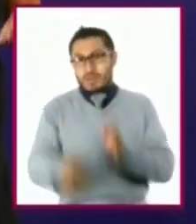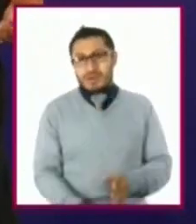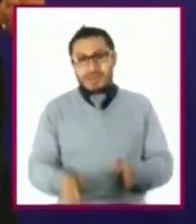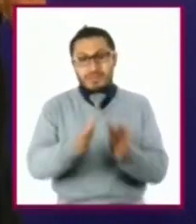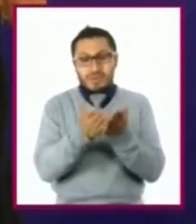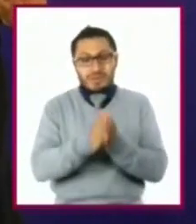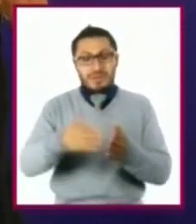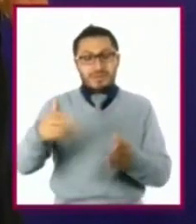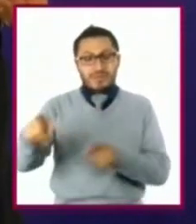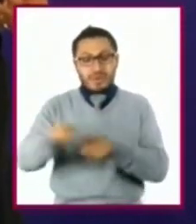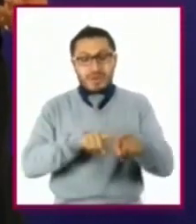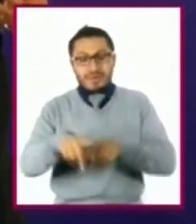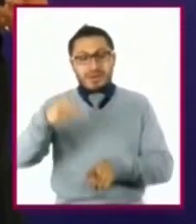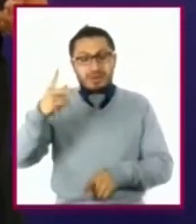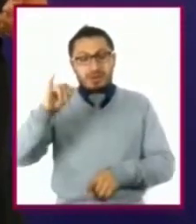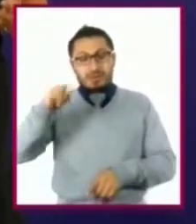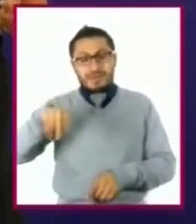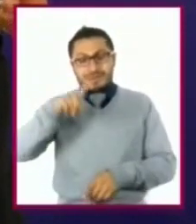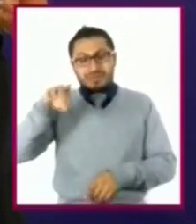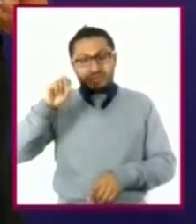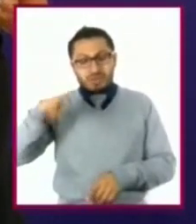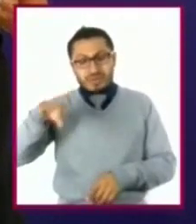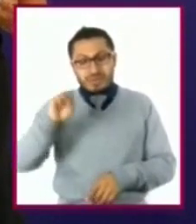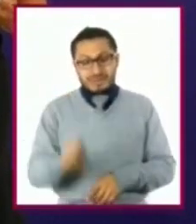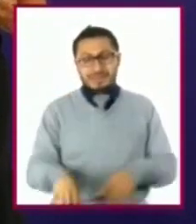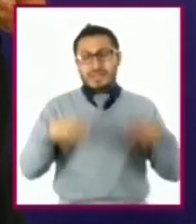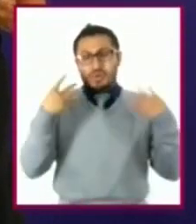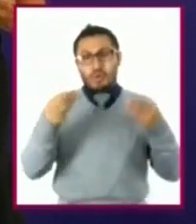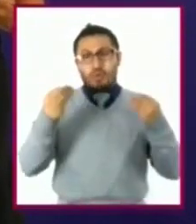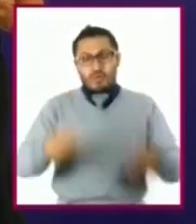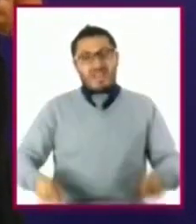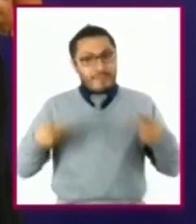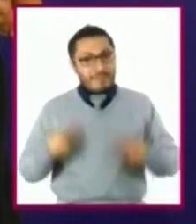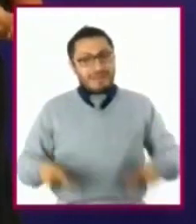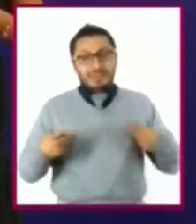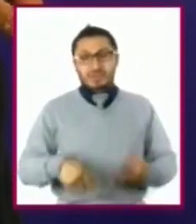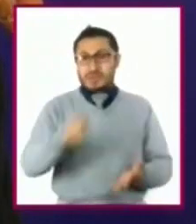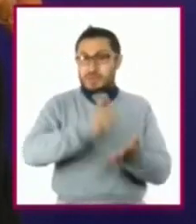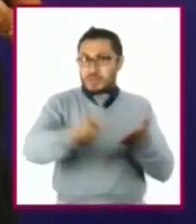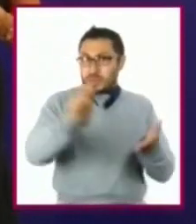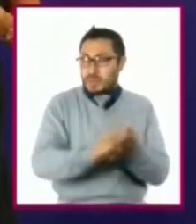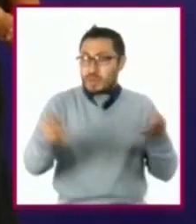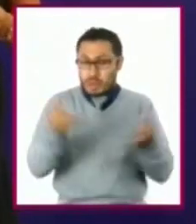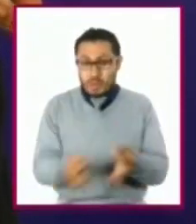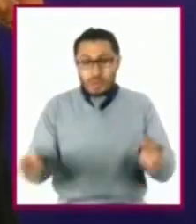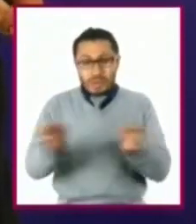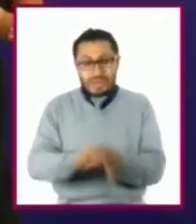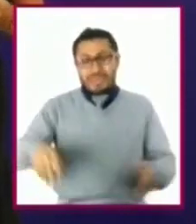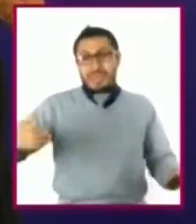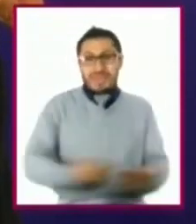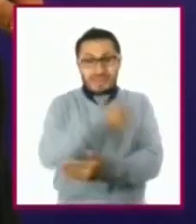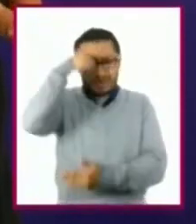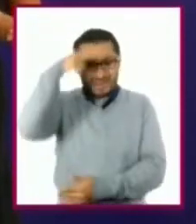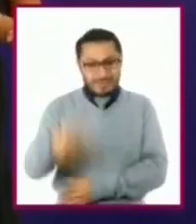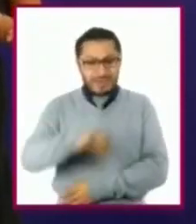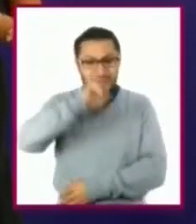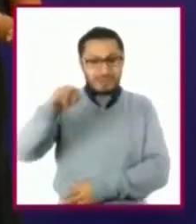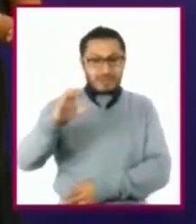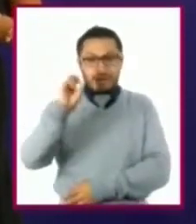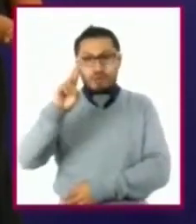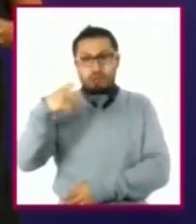Pinzones, de uno de los grandes autores de la literatura latinoamericana contemporánea, el mexicano Jorge